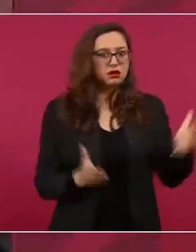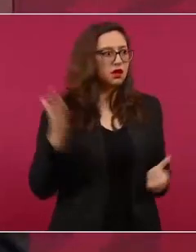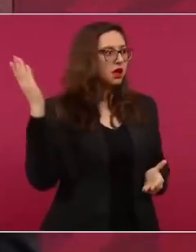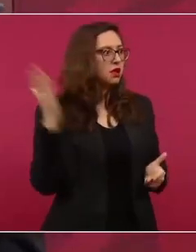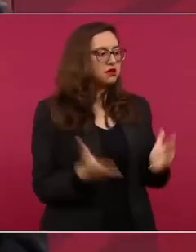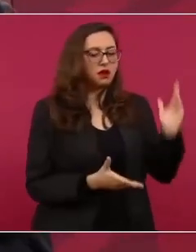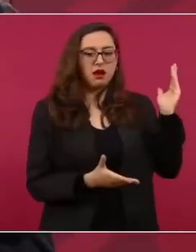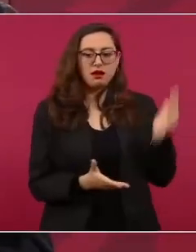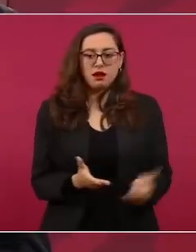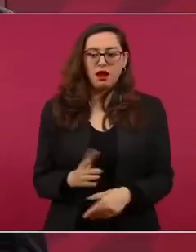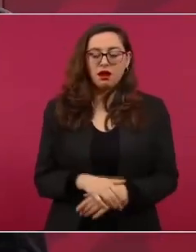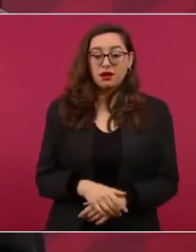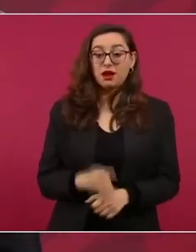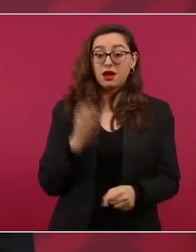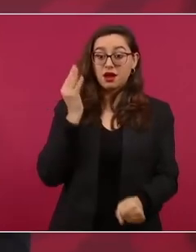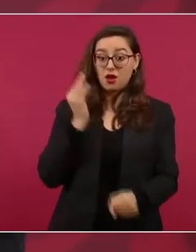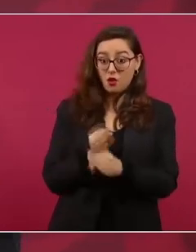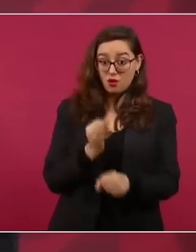el país más atractivo,